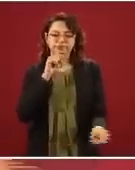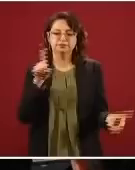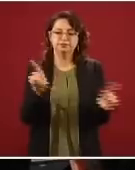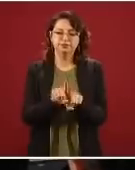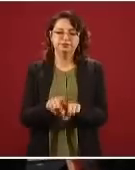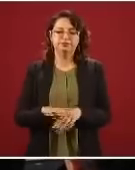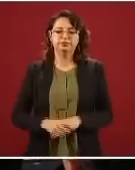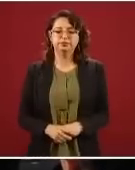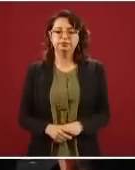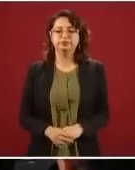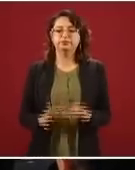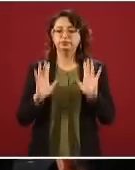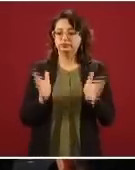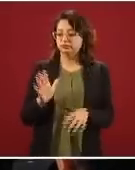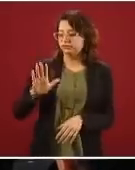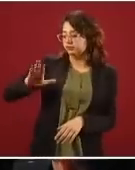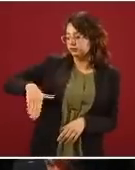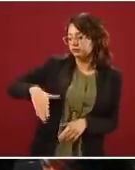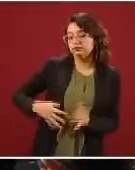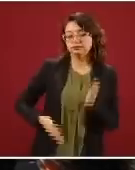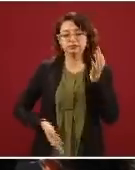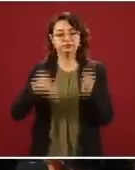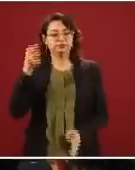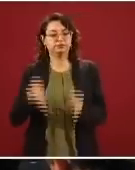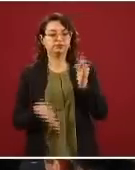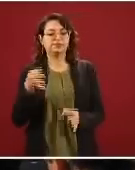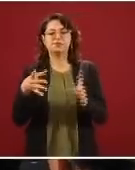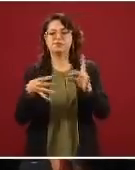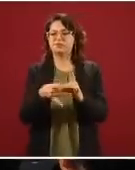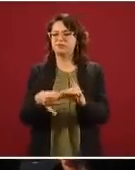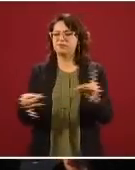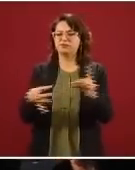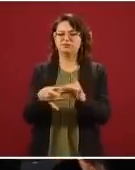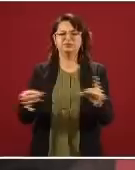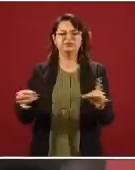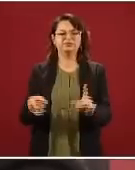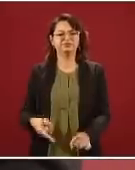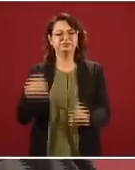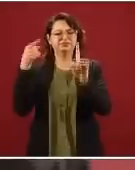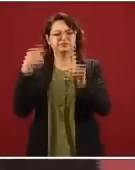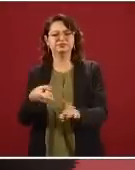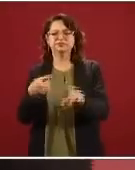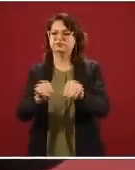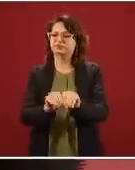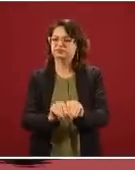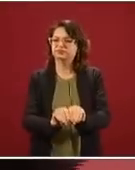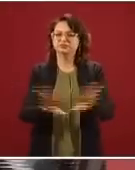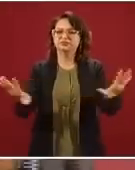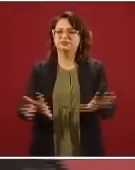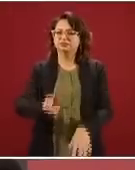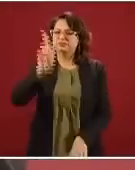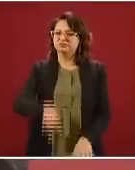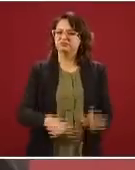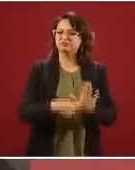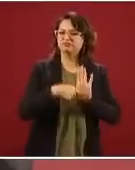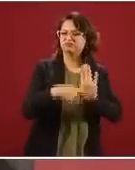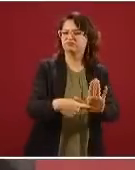Acaba de explicar el fiscal exactamente lo opuesto a lo que se ha